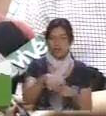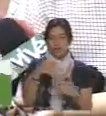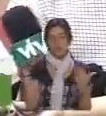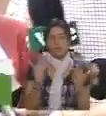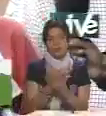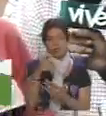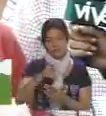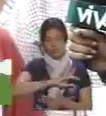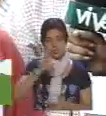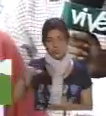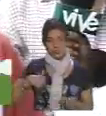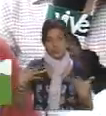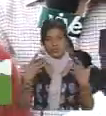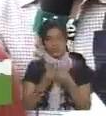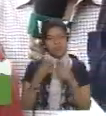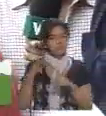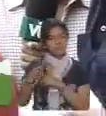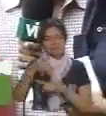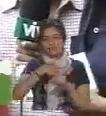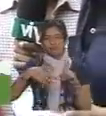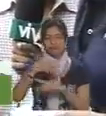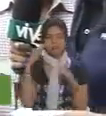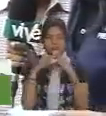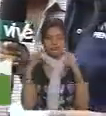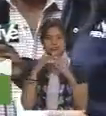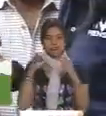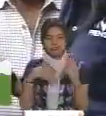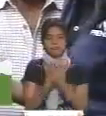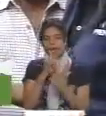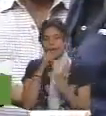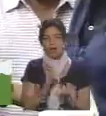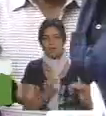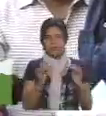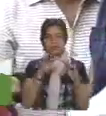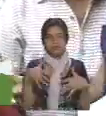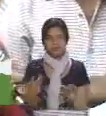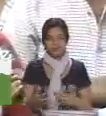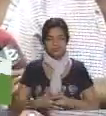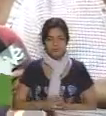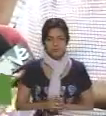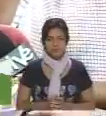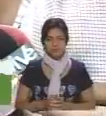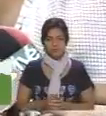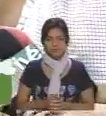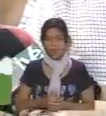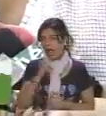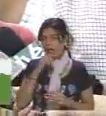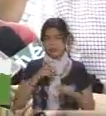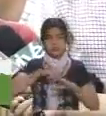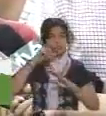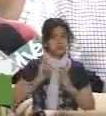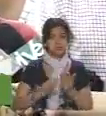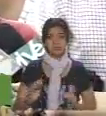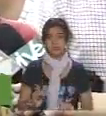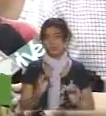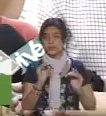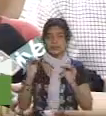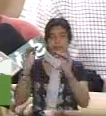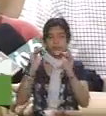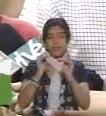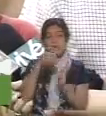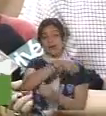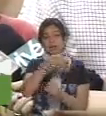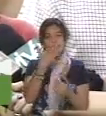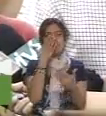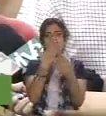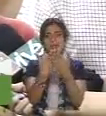nosotros. ¿En qué condiciones están sus casas? ¿Hasta dónde llega el agua ahorita? Bueno, hasta adentro. Es más, las personas del frente